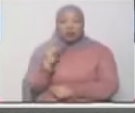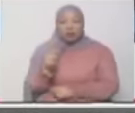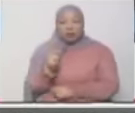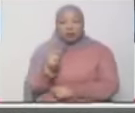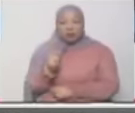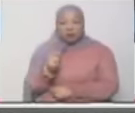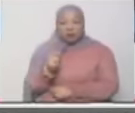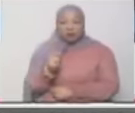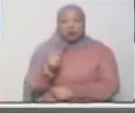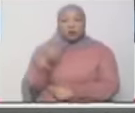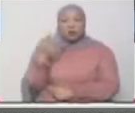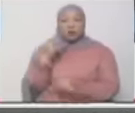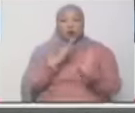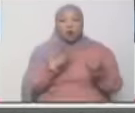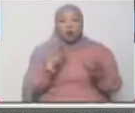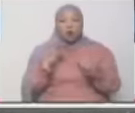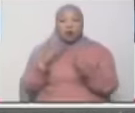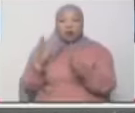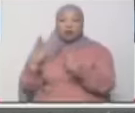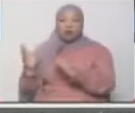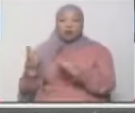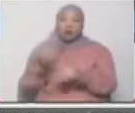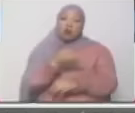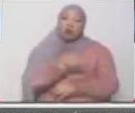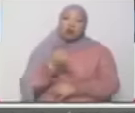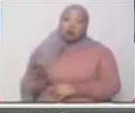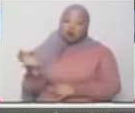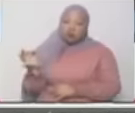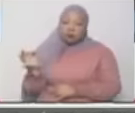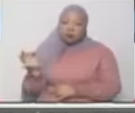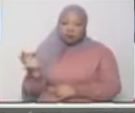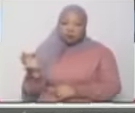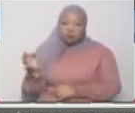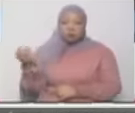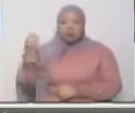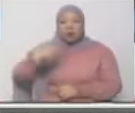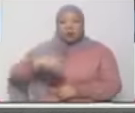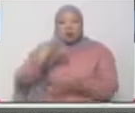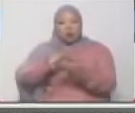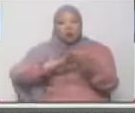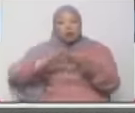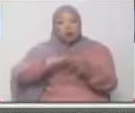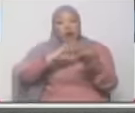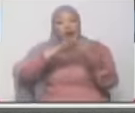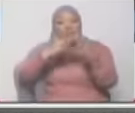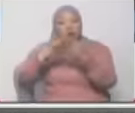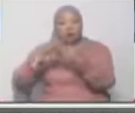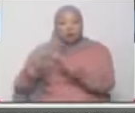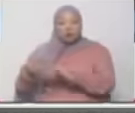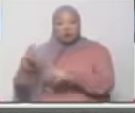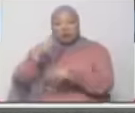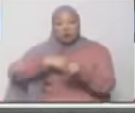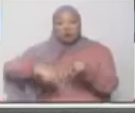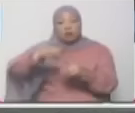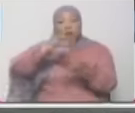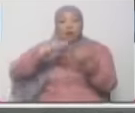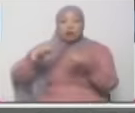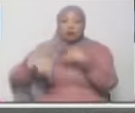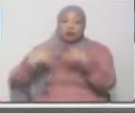tarea, organizar correctamente el mapa de comunas, circuitos comunales